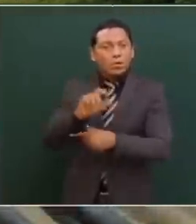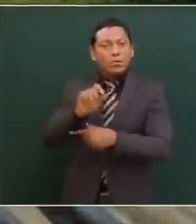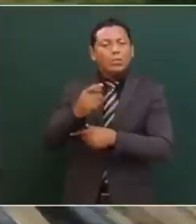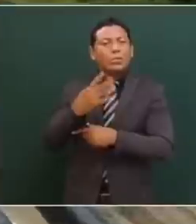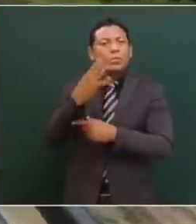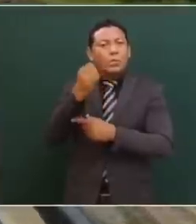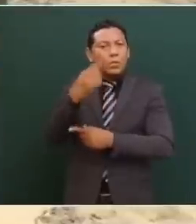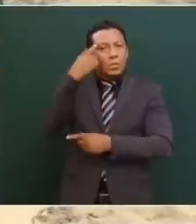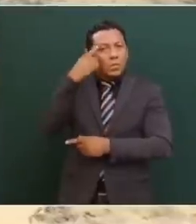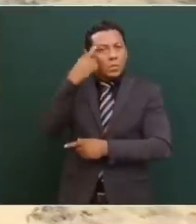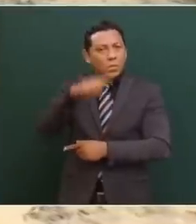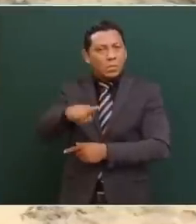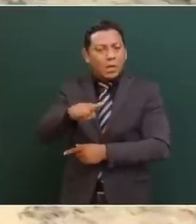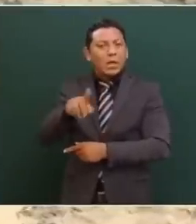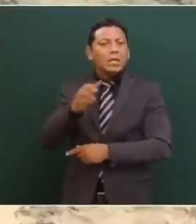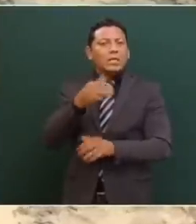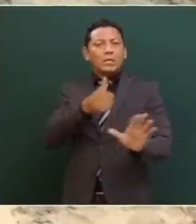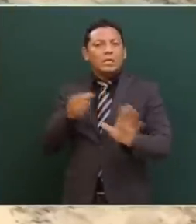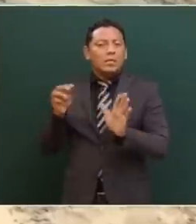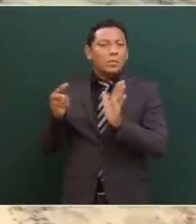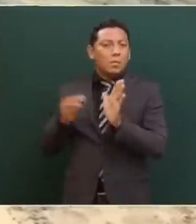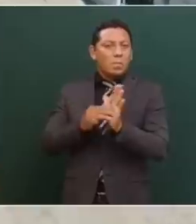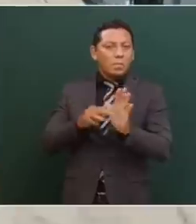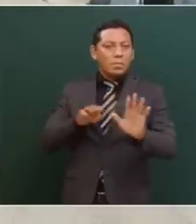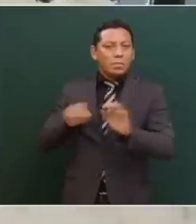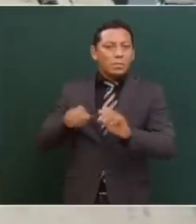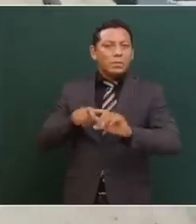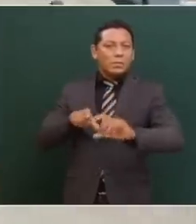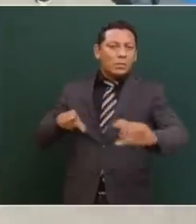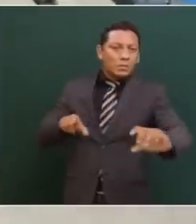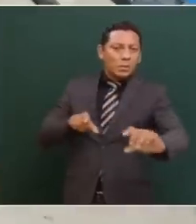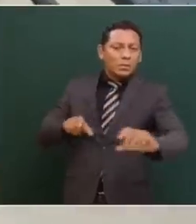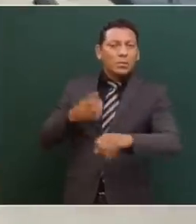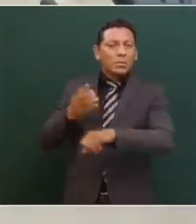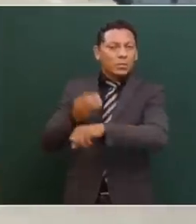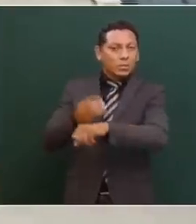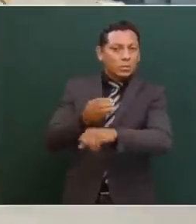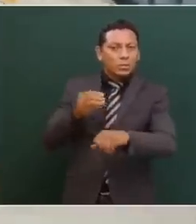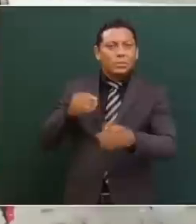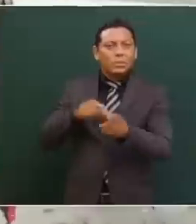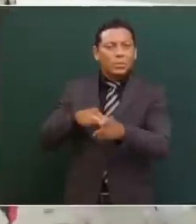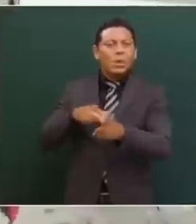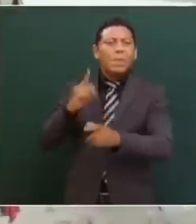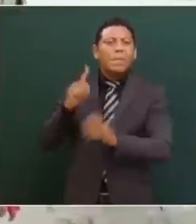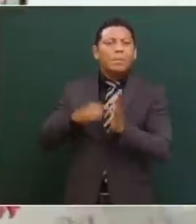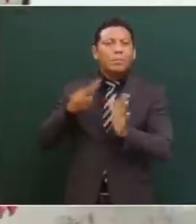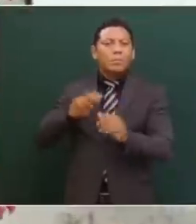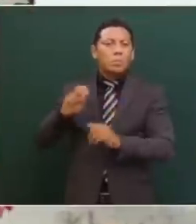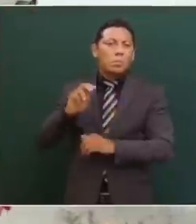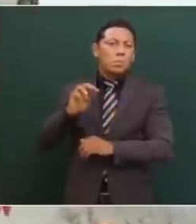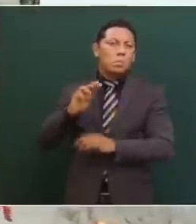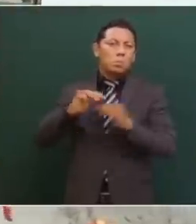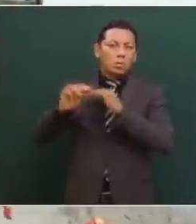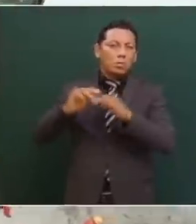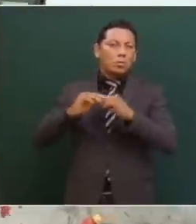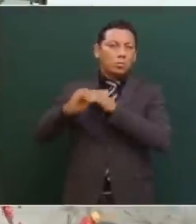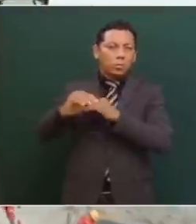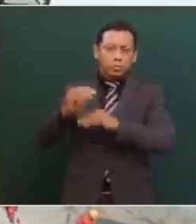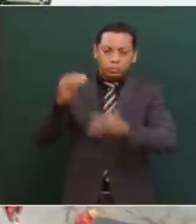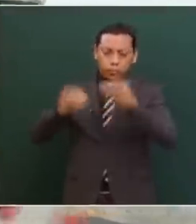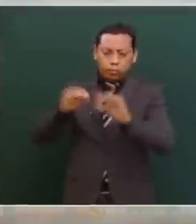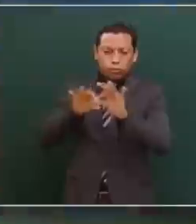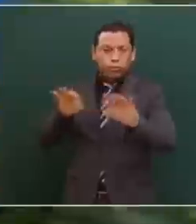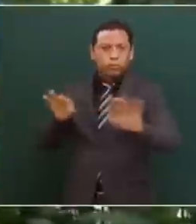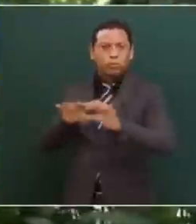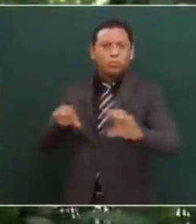para introducción de 600 metros de tubería de 24 pulgadas y con respecto al acueducto se tiene un avance de 1.200 metros de tubería instalada dentro del